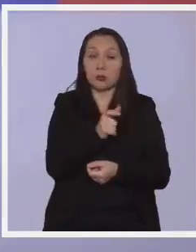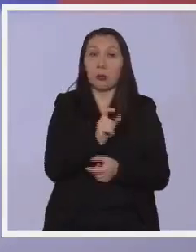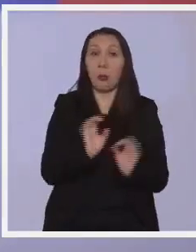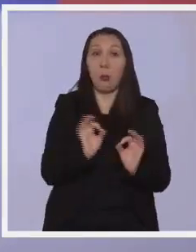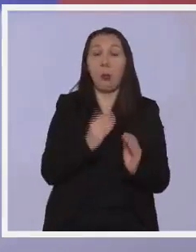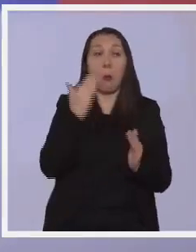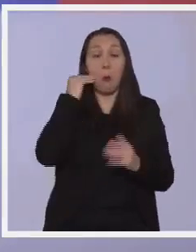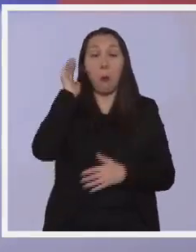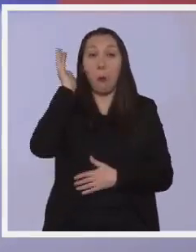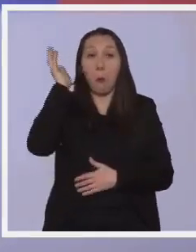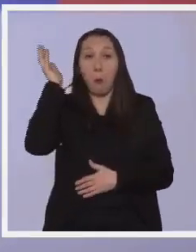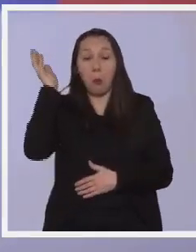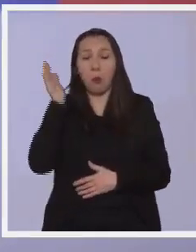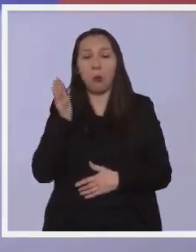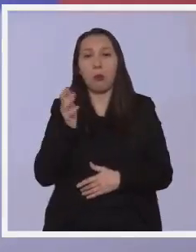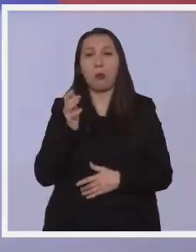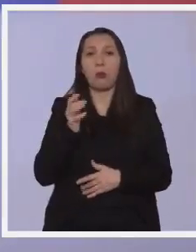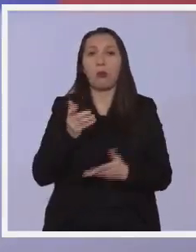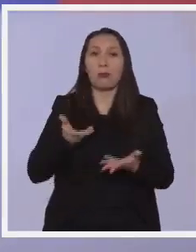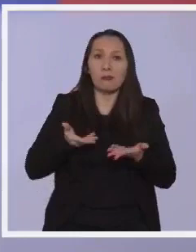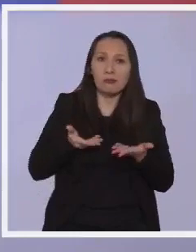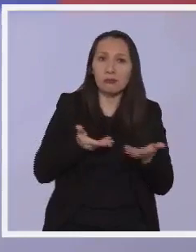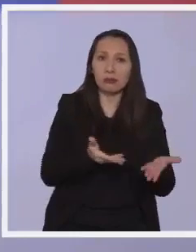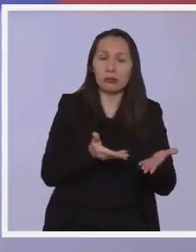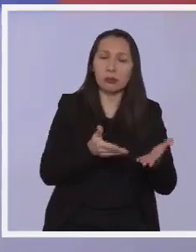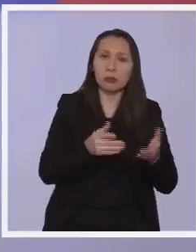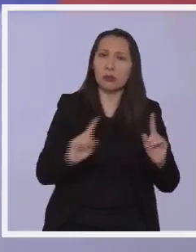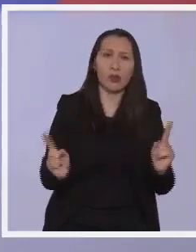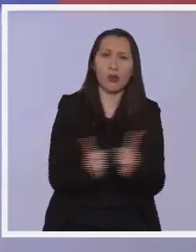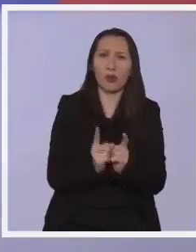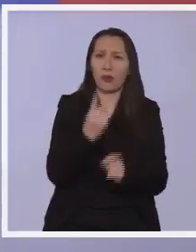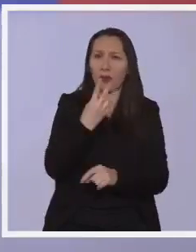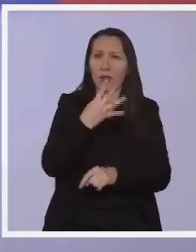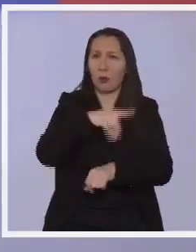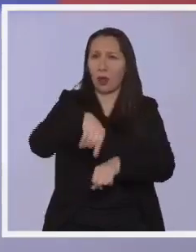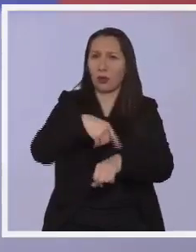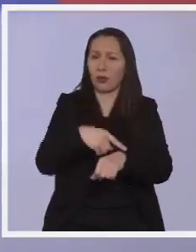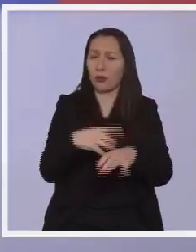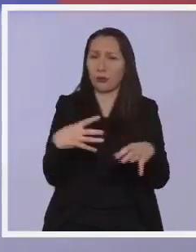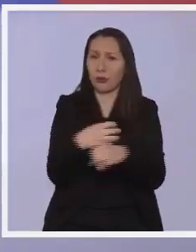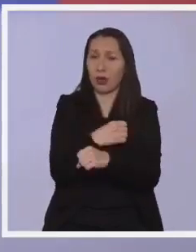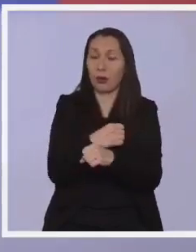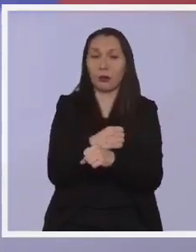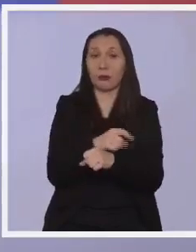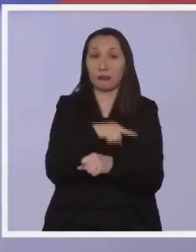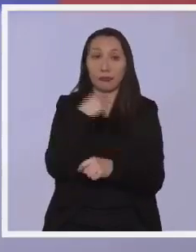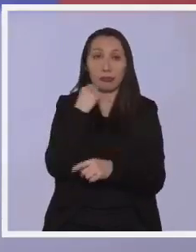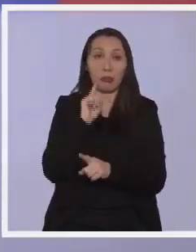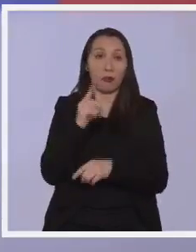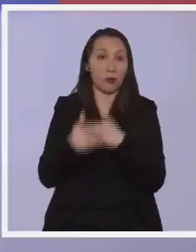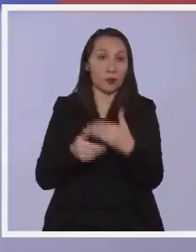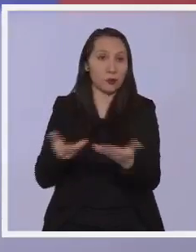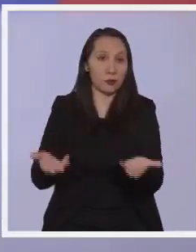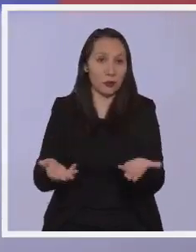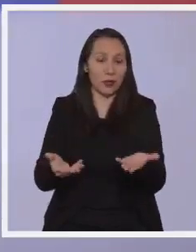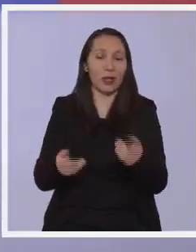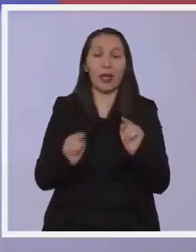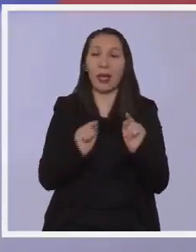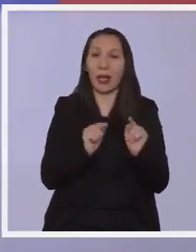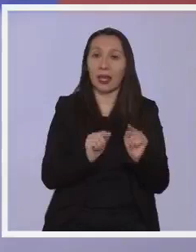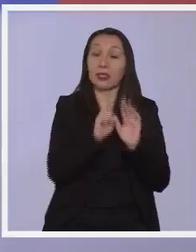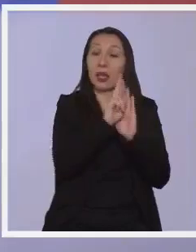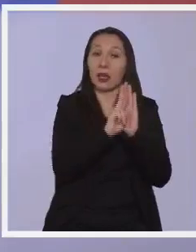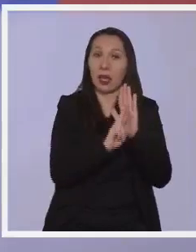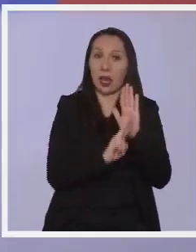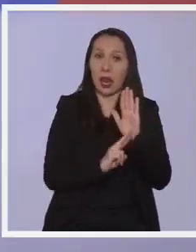no, la disposición de que esto tiene que ser en menos de 24 horas se vuelve ineficaz. Y por lo tanto ese